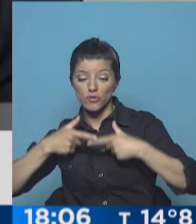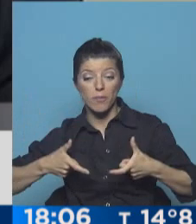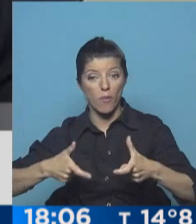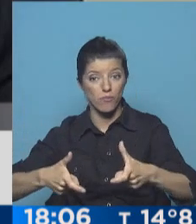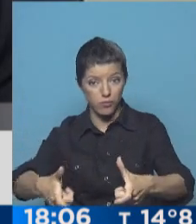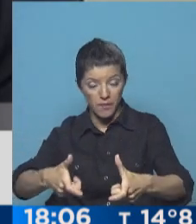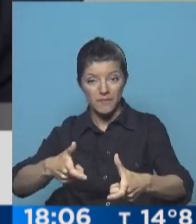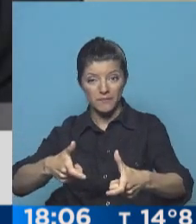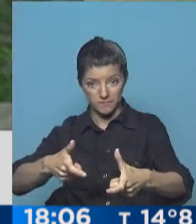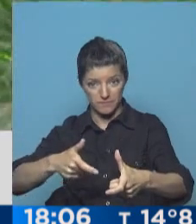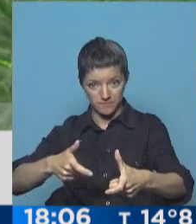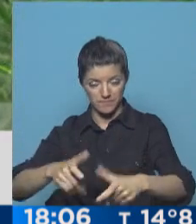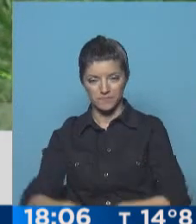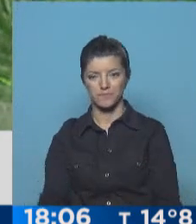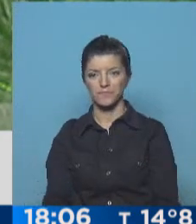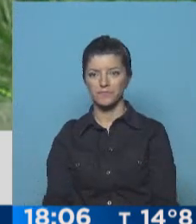desarrollo formoseño.